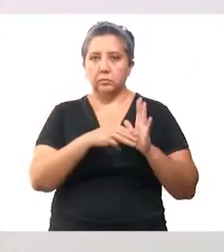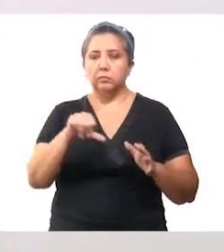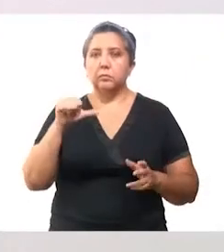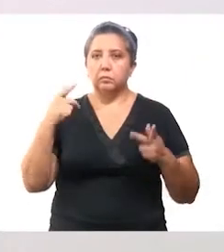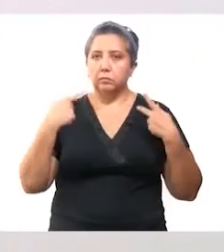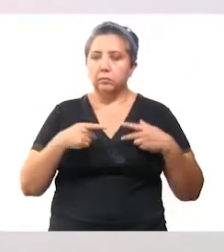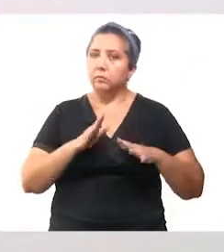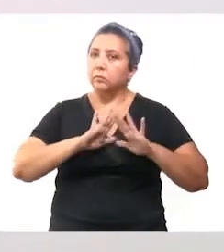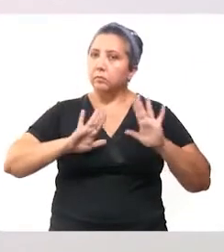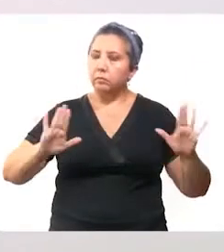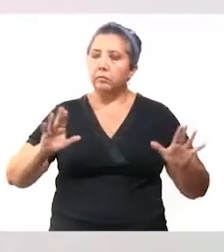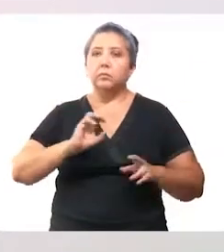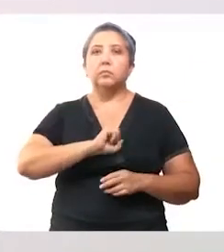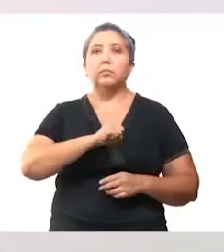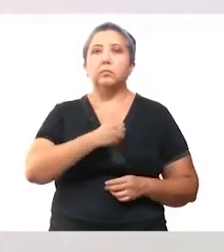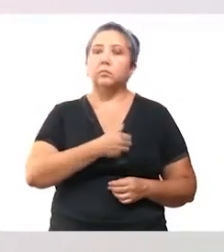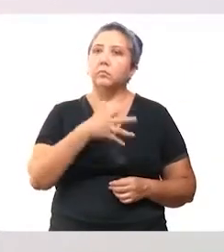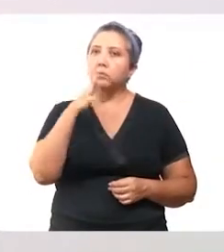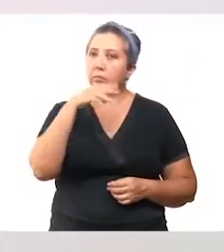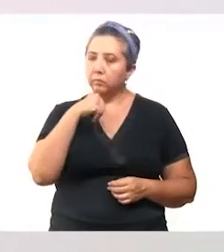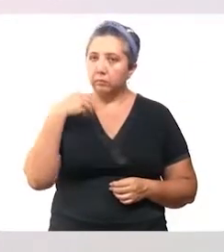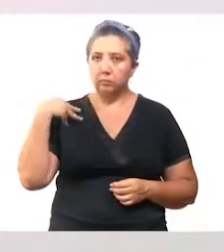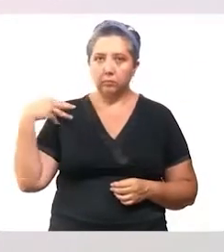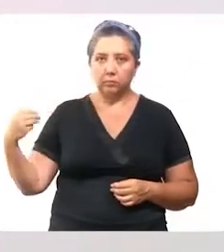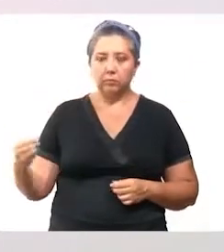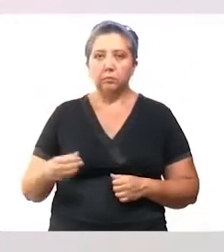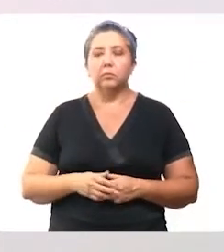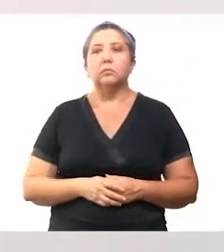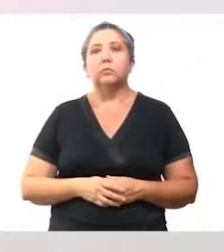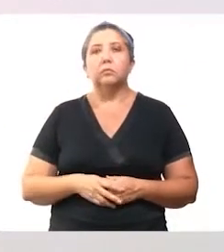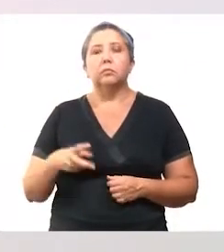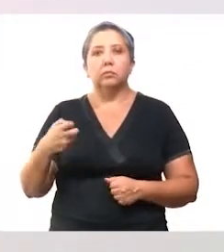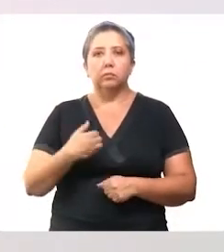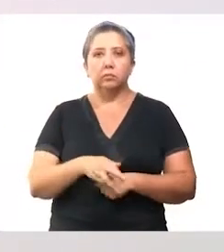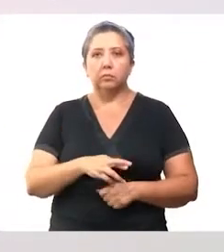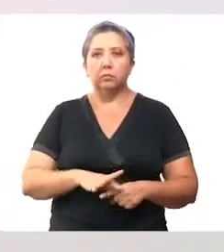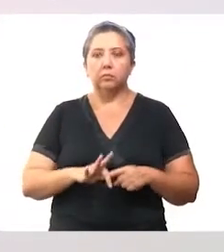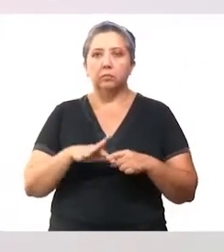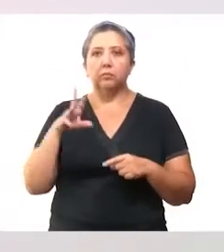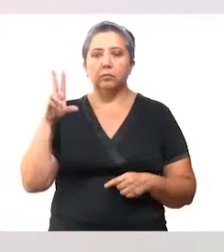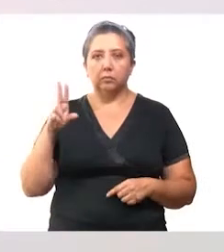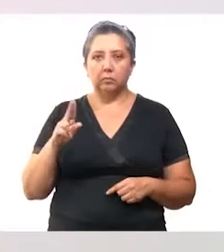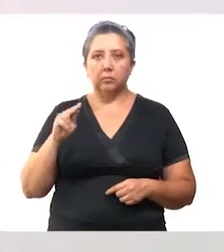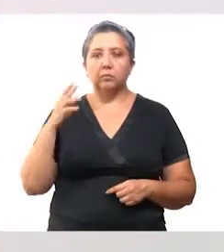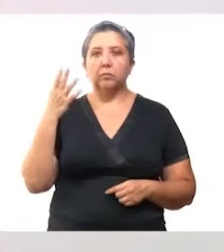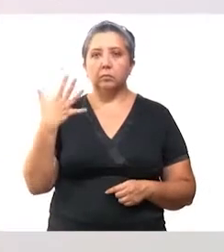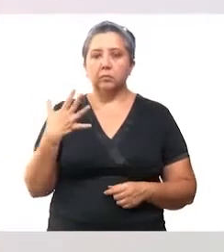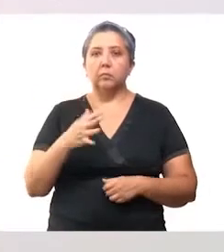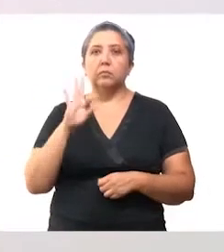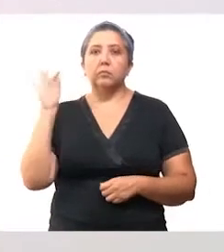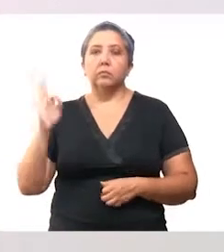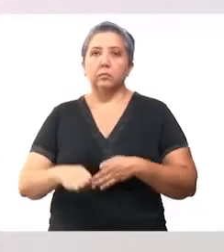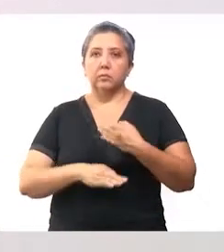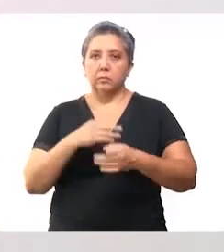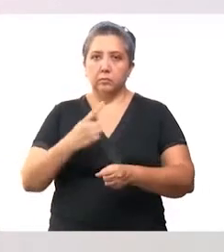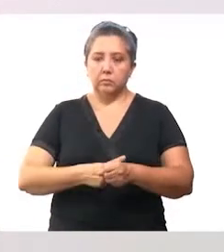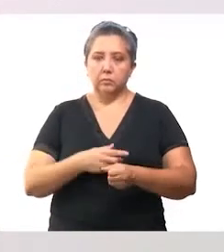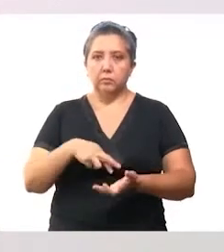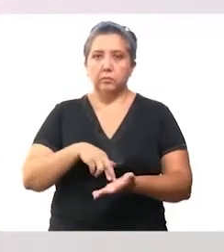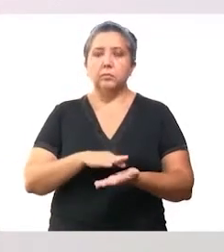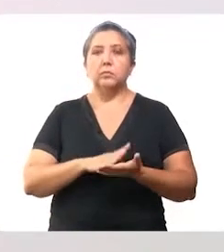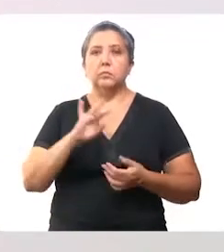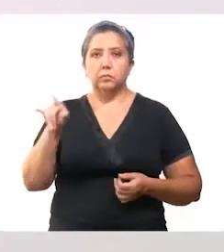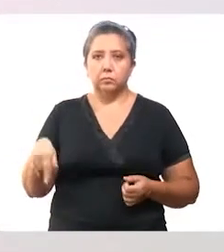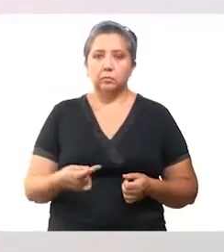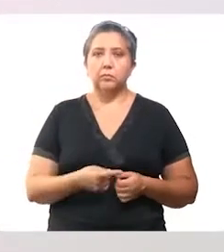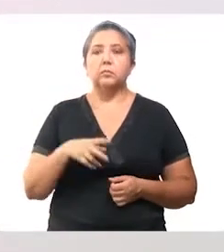38.016 pacientes ya se recuperaron, no presentan síntomas ni pueden contagiar. Esta cifra representa el 85% del total de contagios